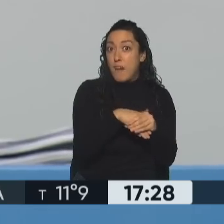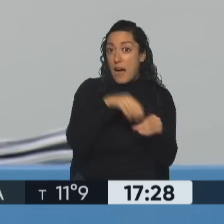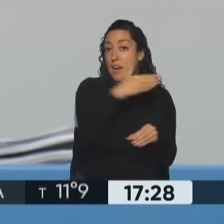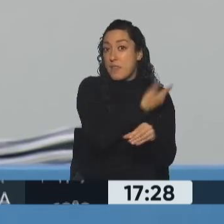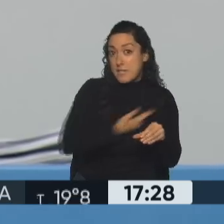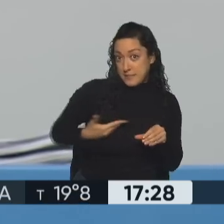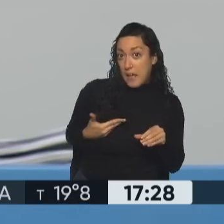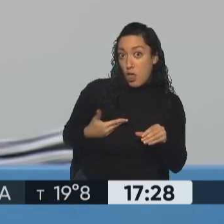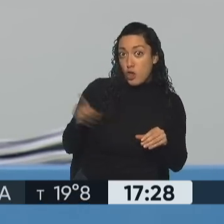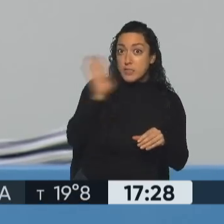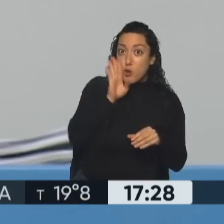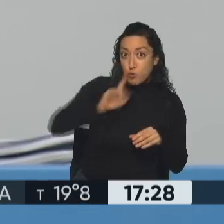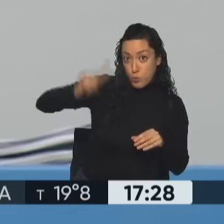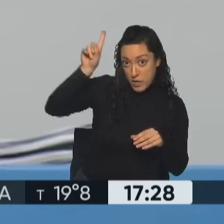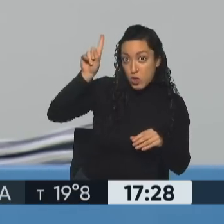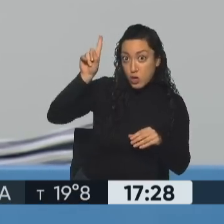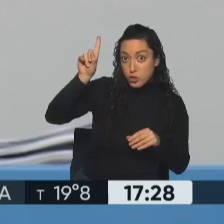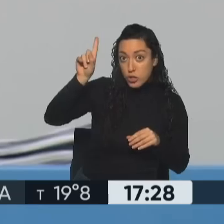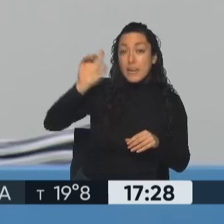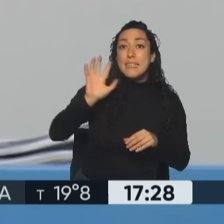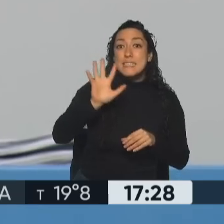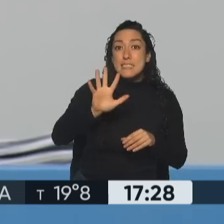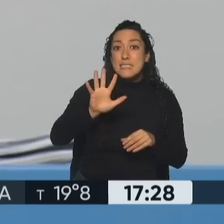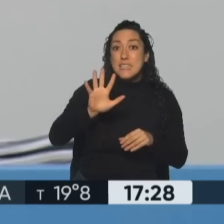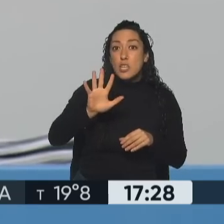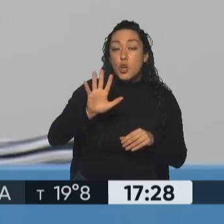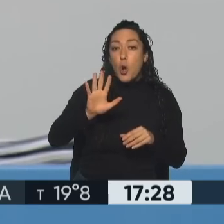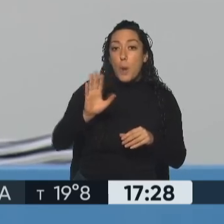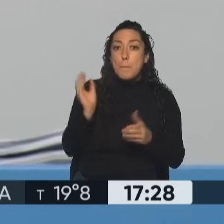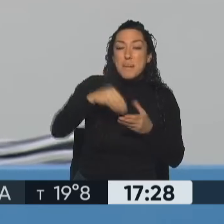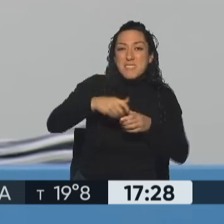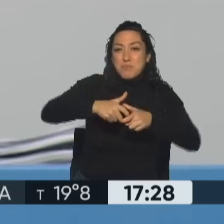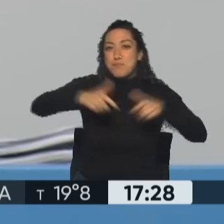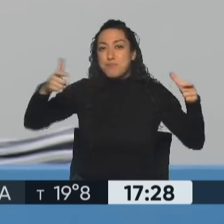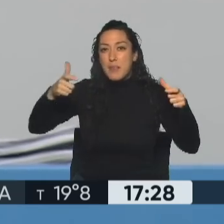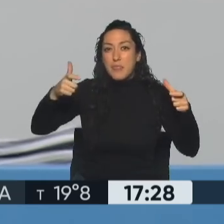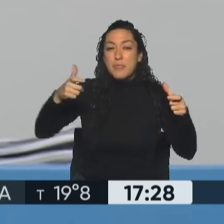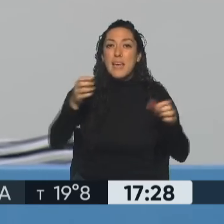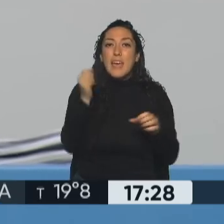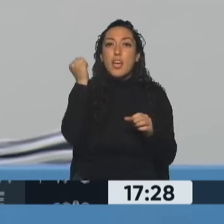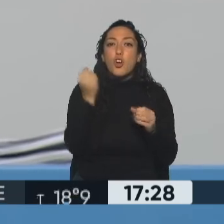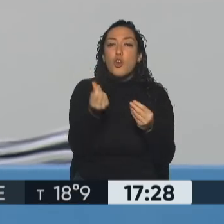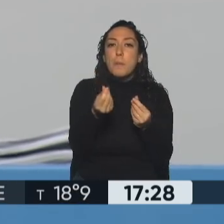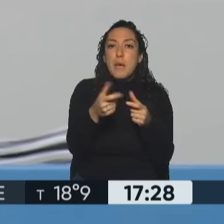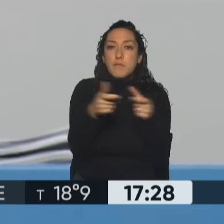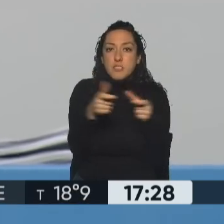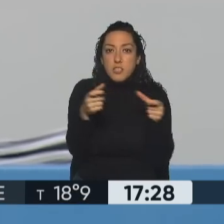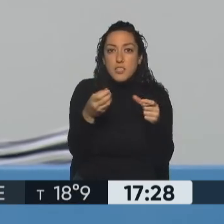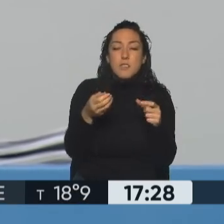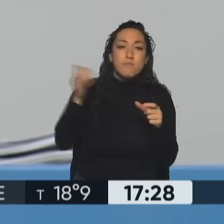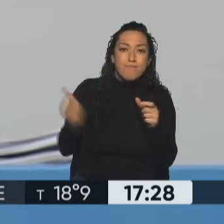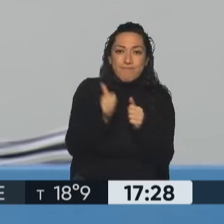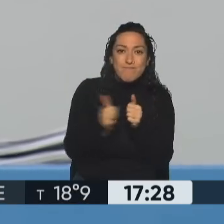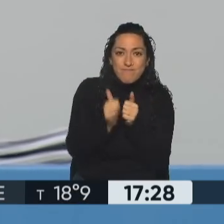Estado norteamericano, emitió 5 veces la base monetaria. 5 veces la